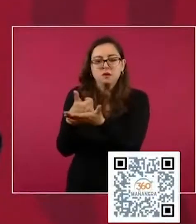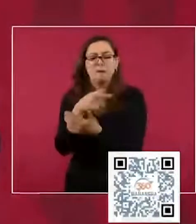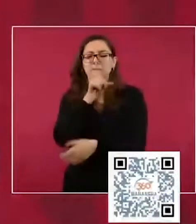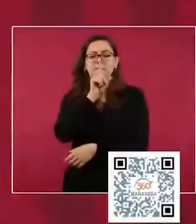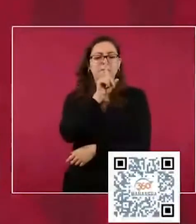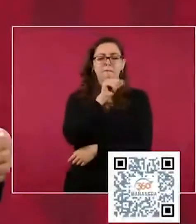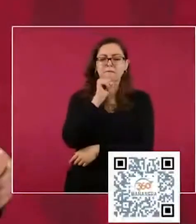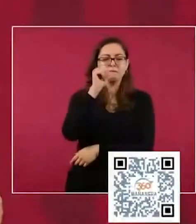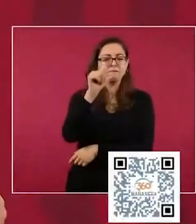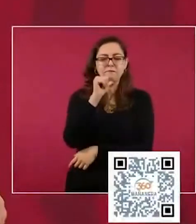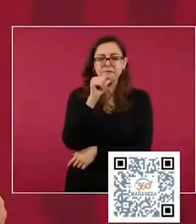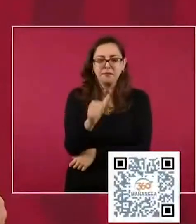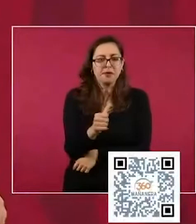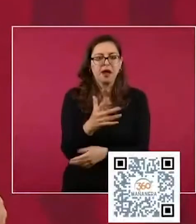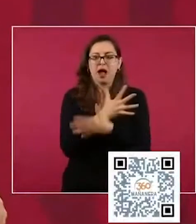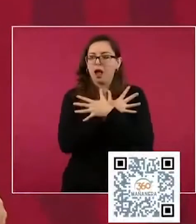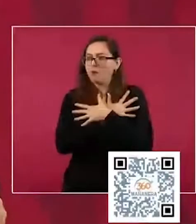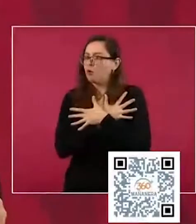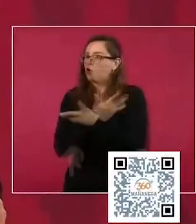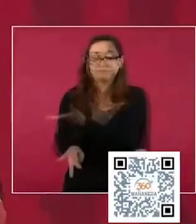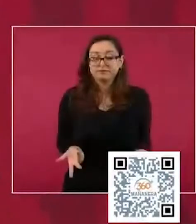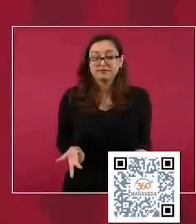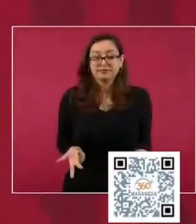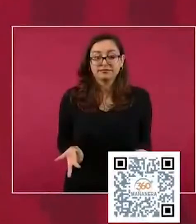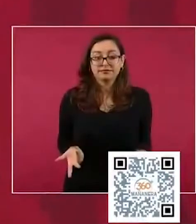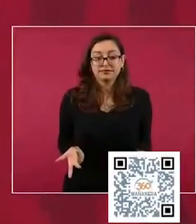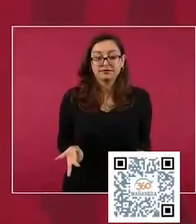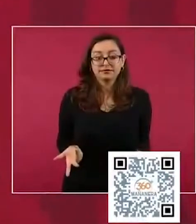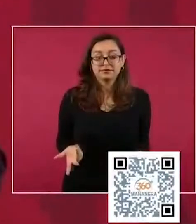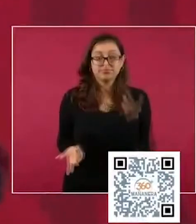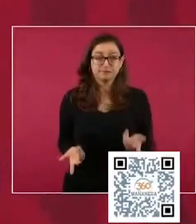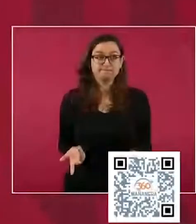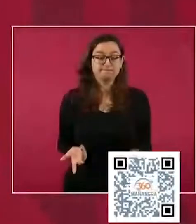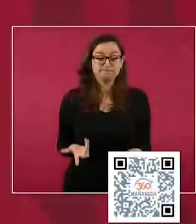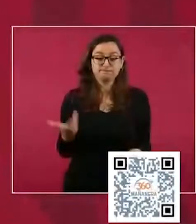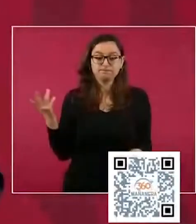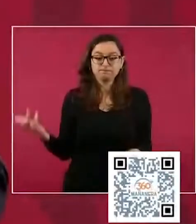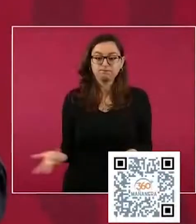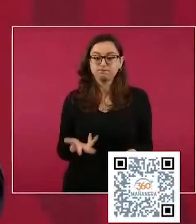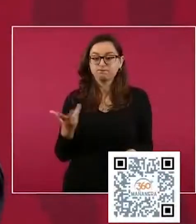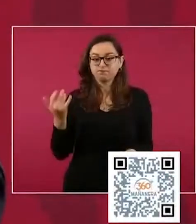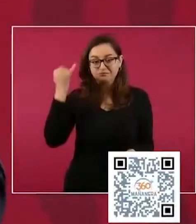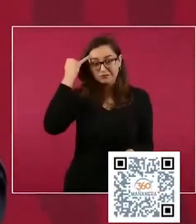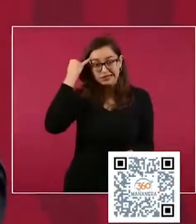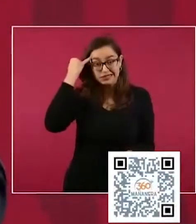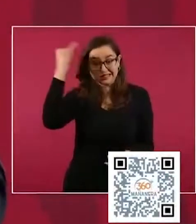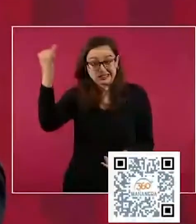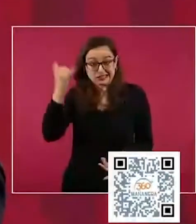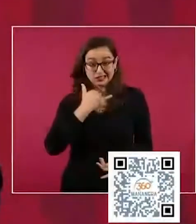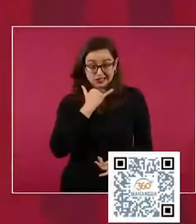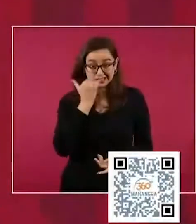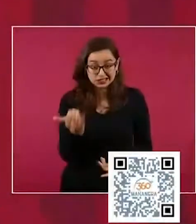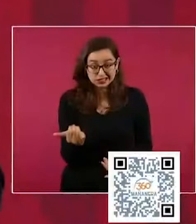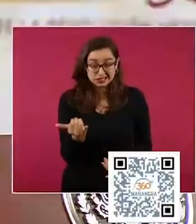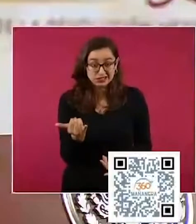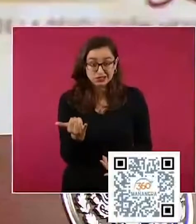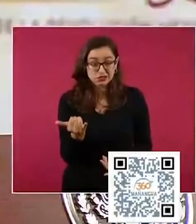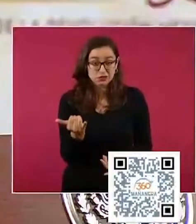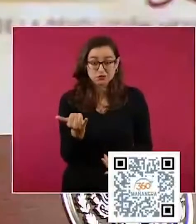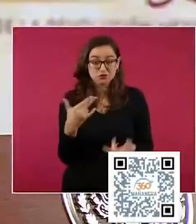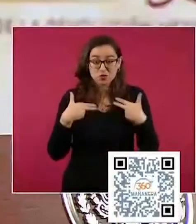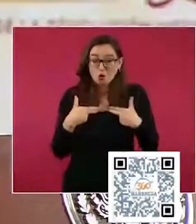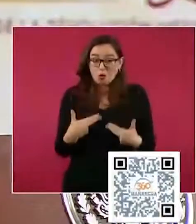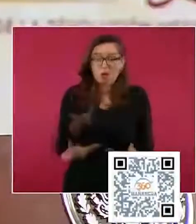que no le tiene amor al prójimo tiene una idea muy